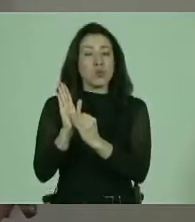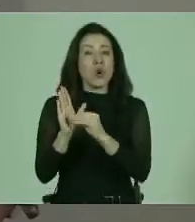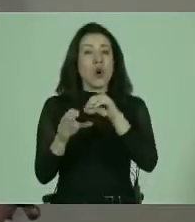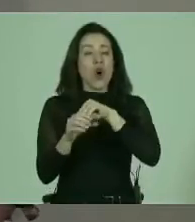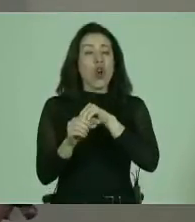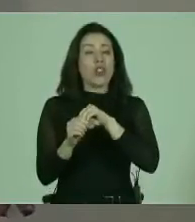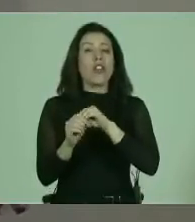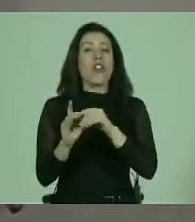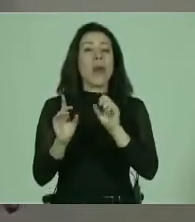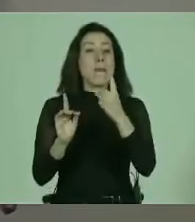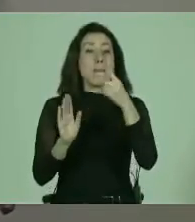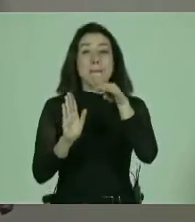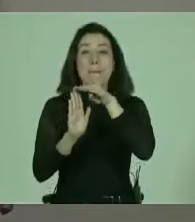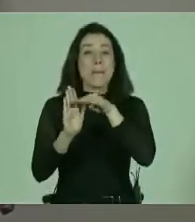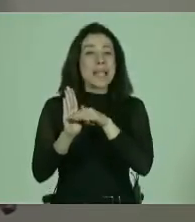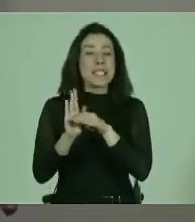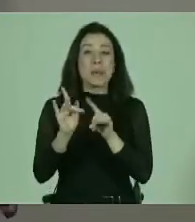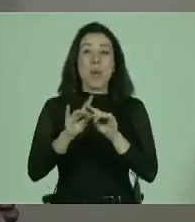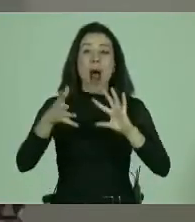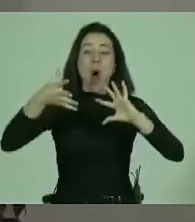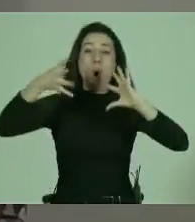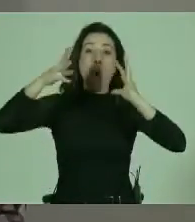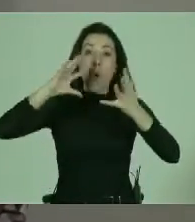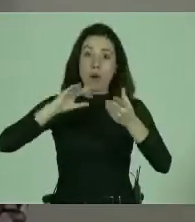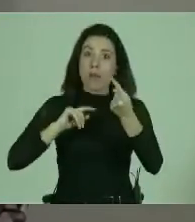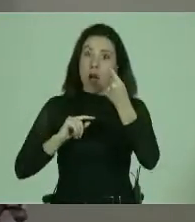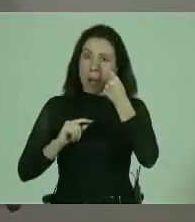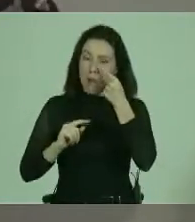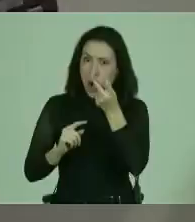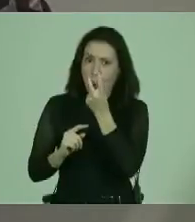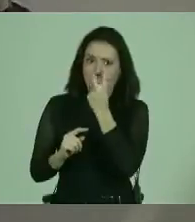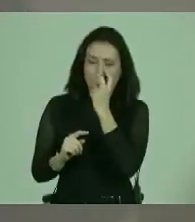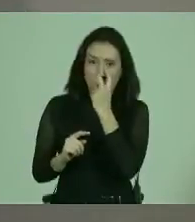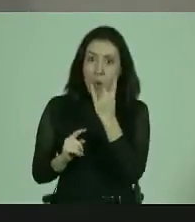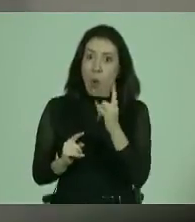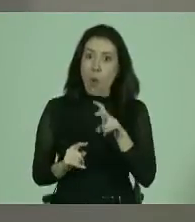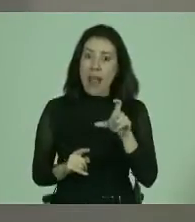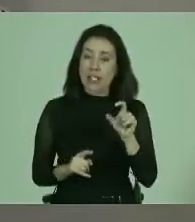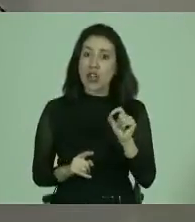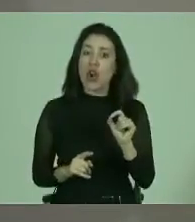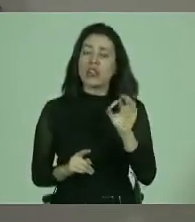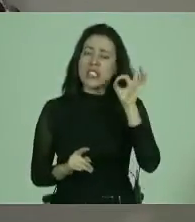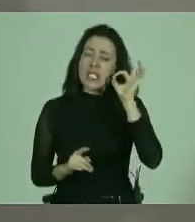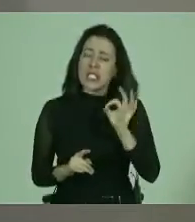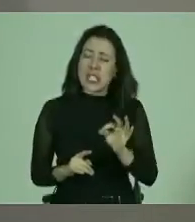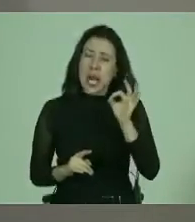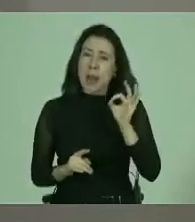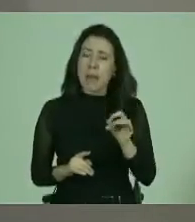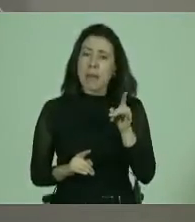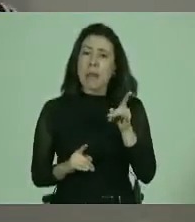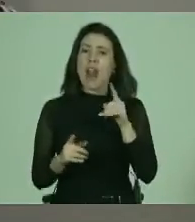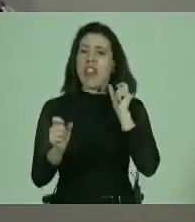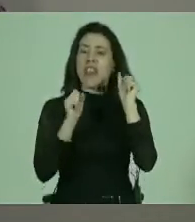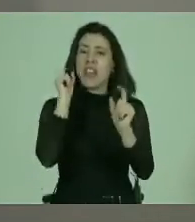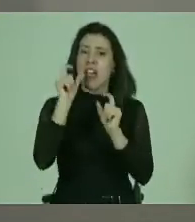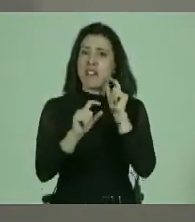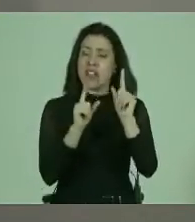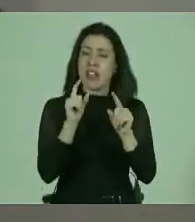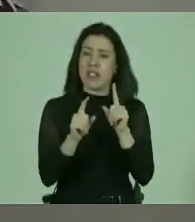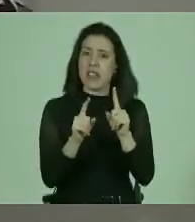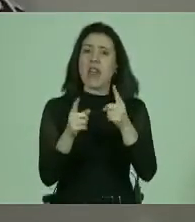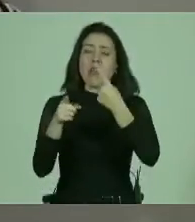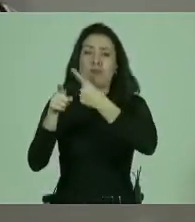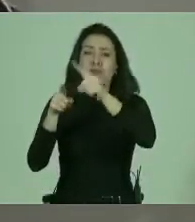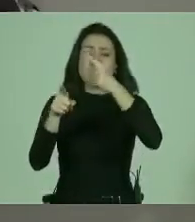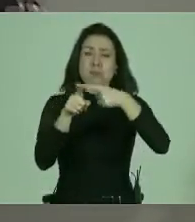de principios universales fíjense que también esto es curioso porque la unesco habitualmente había sido muy defensora de la